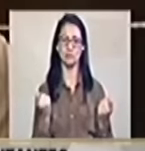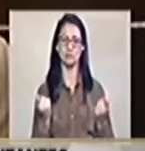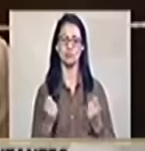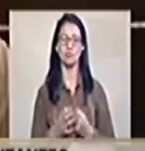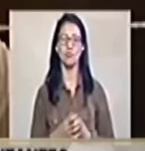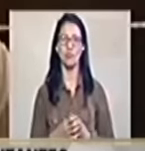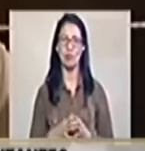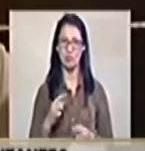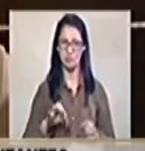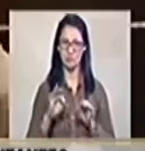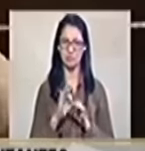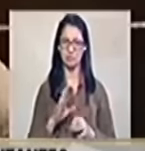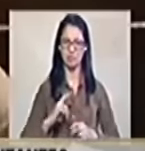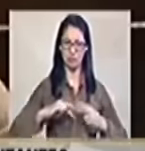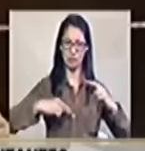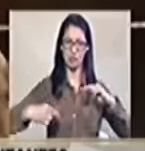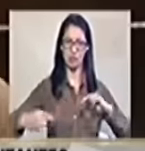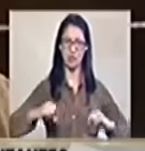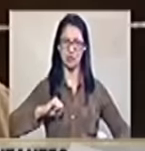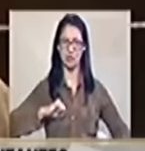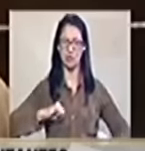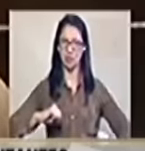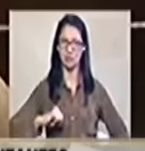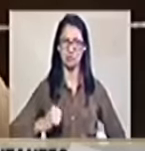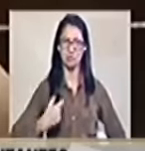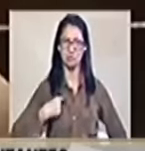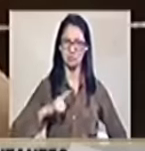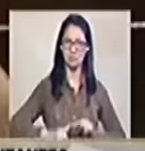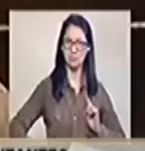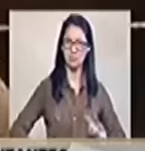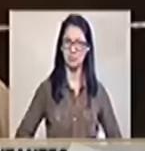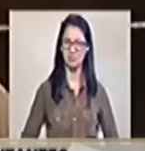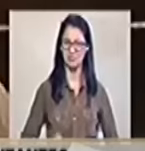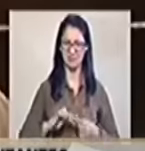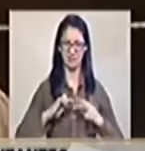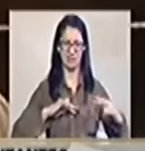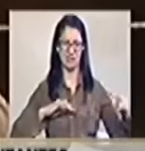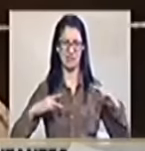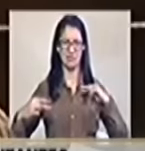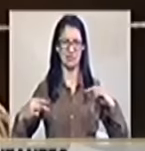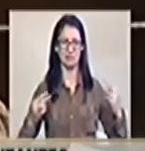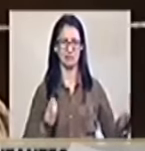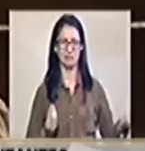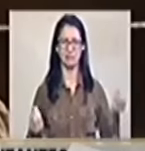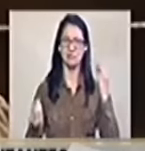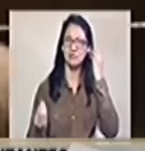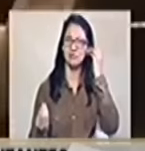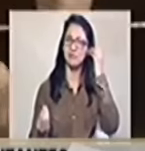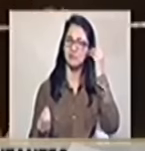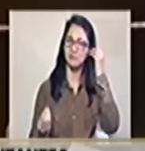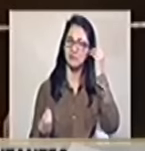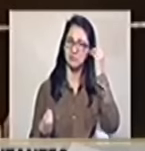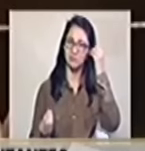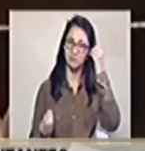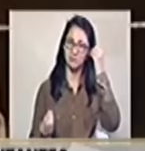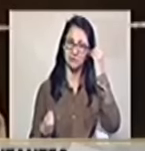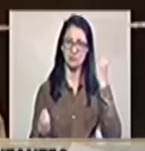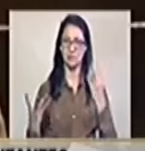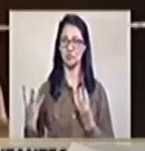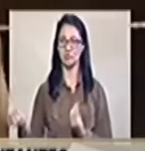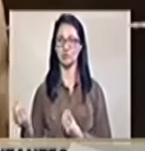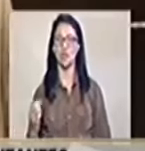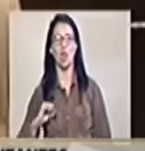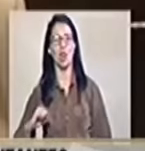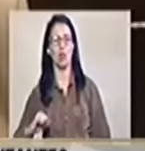manifiestamente contrario a derecho, quiere esto decir que hay una contradicción visible entre el derecho que declaro y reconozco.